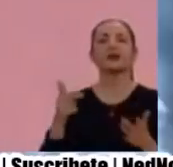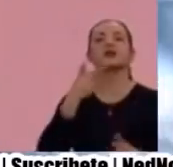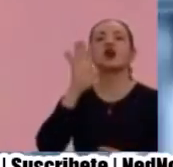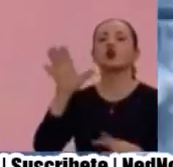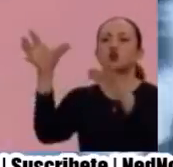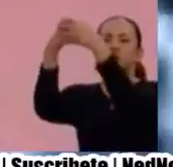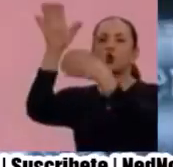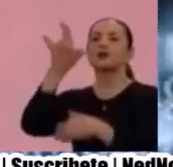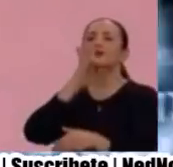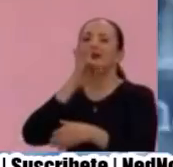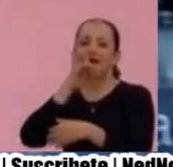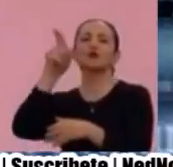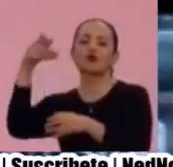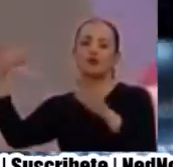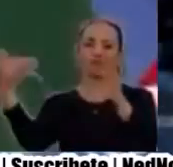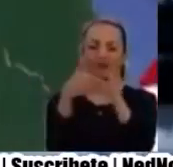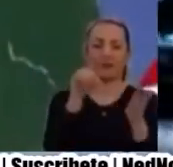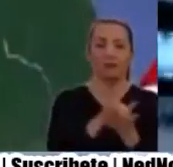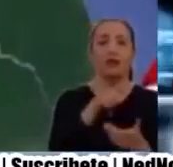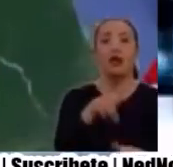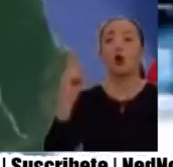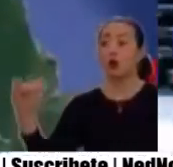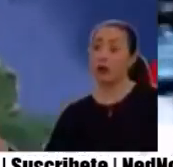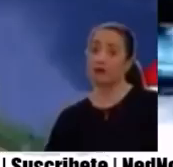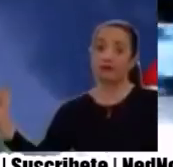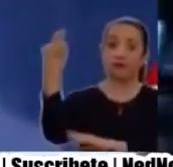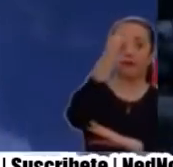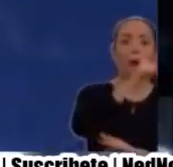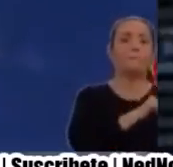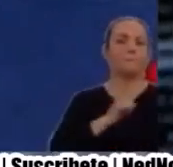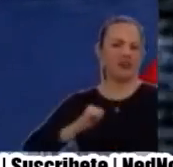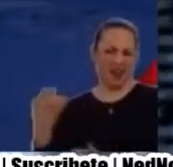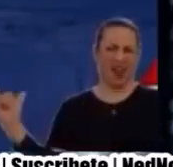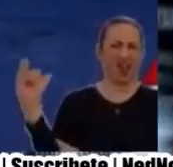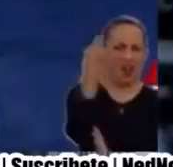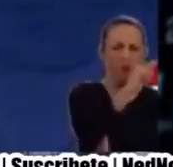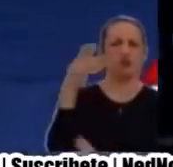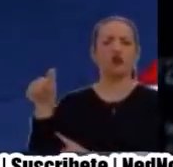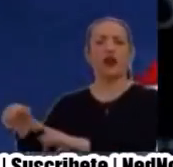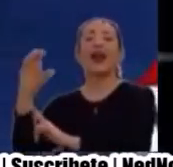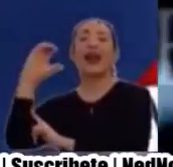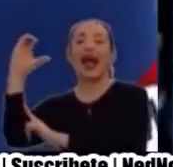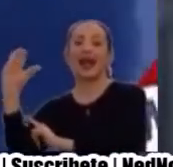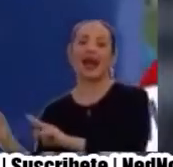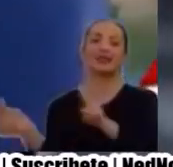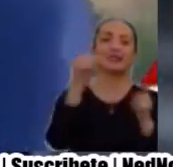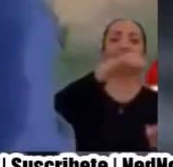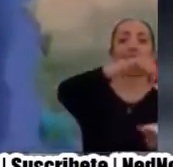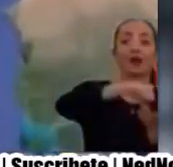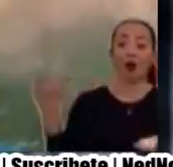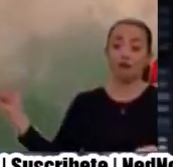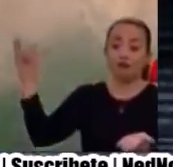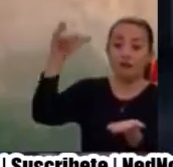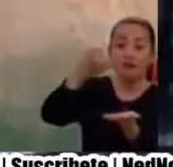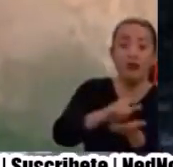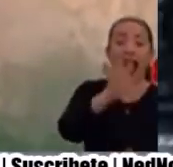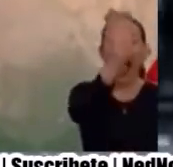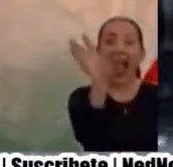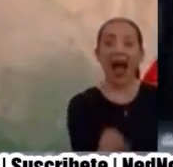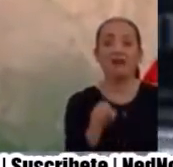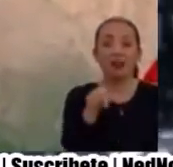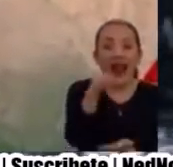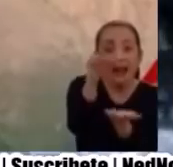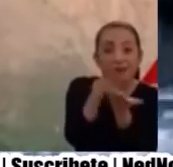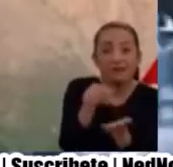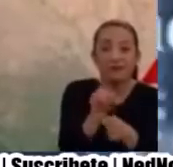pudiera correr suerte muy diferente a la que tuvieron para fortuna del régimen walid makled entregado por juan manuel santos al régimen